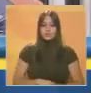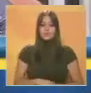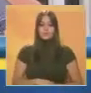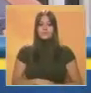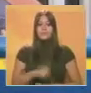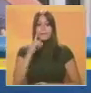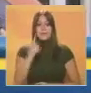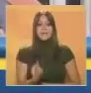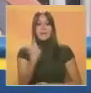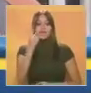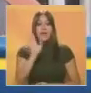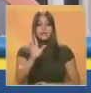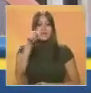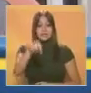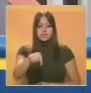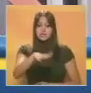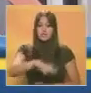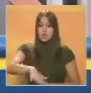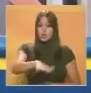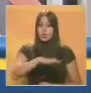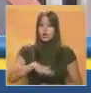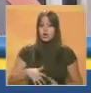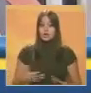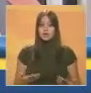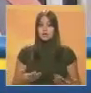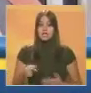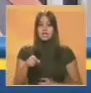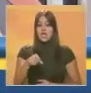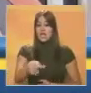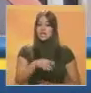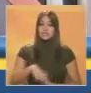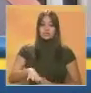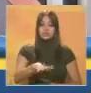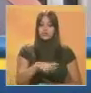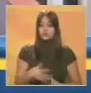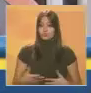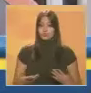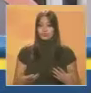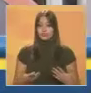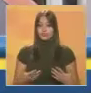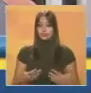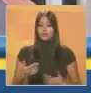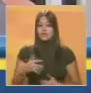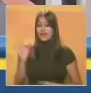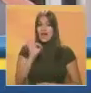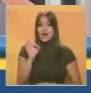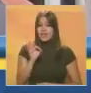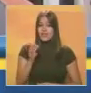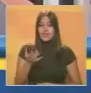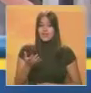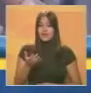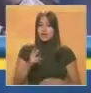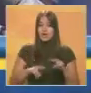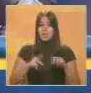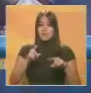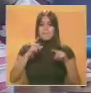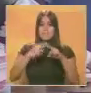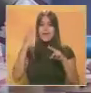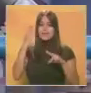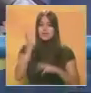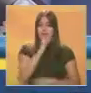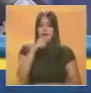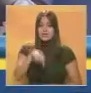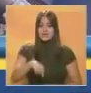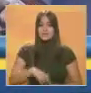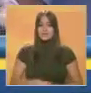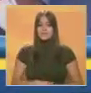primera vez que se escucha aquí en esta zona de que la zona no tiene, que tiene... O sea, no se habían comentado ninguna zona de peligro. Que